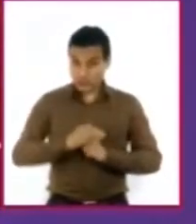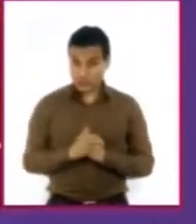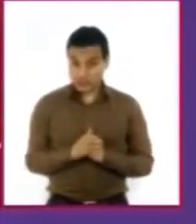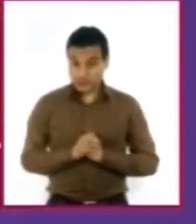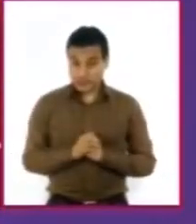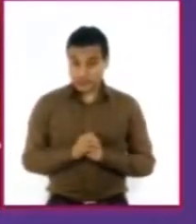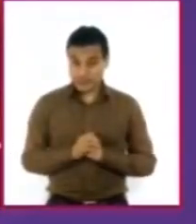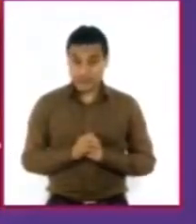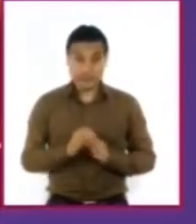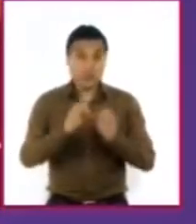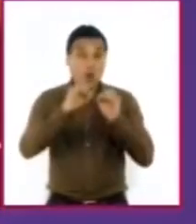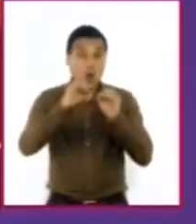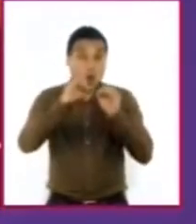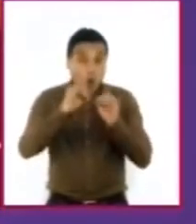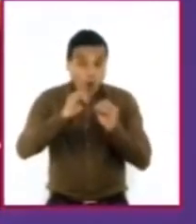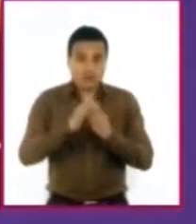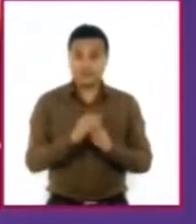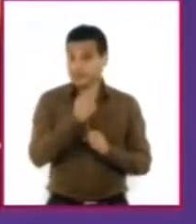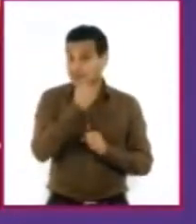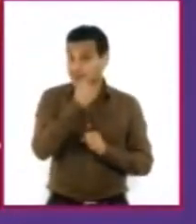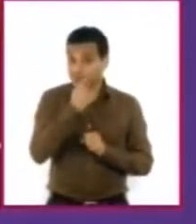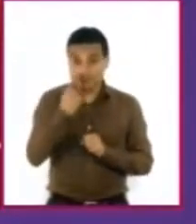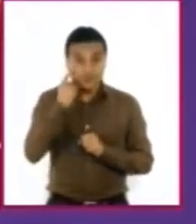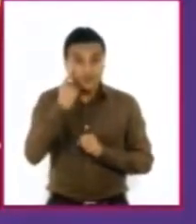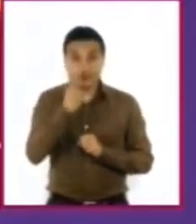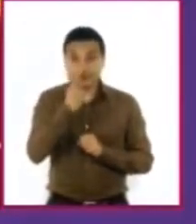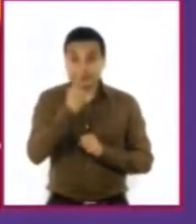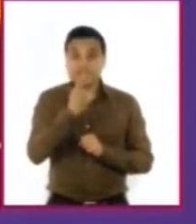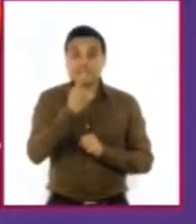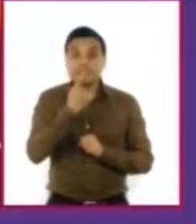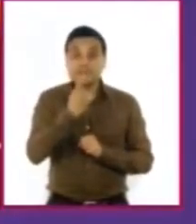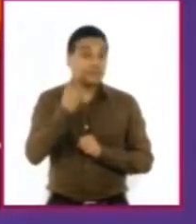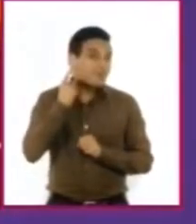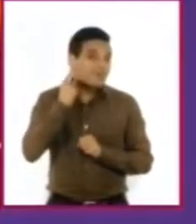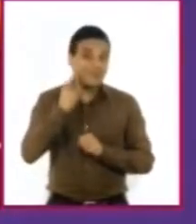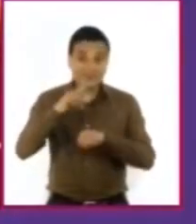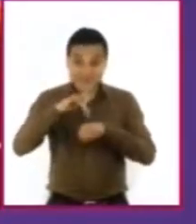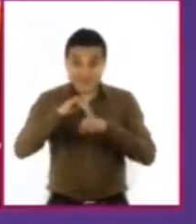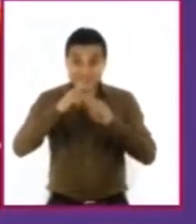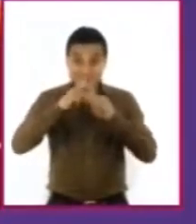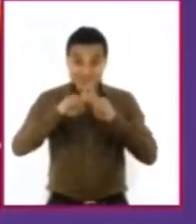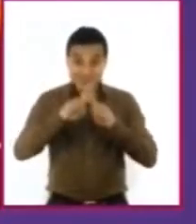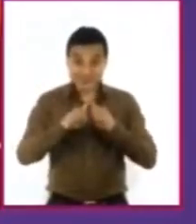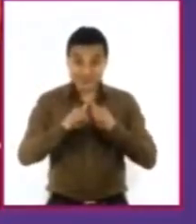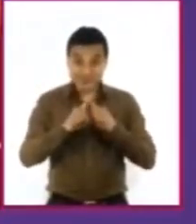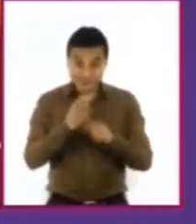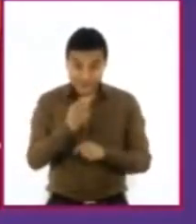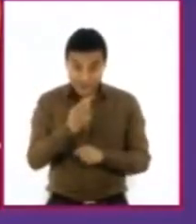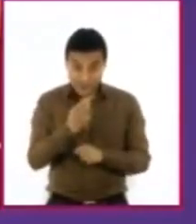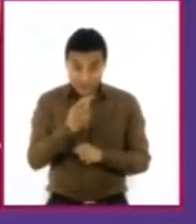¿O tal vez los sentidos son insuficientes para identificar las propiedades de los materiales?